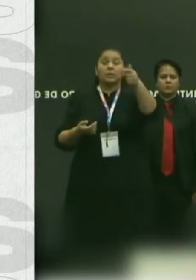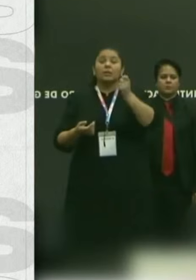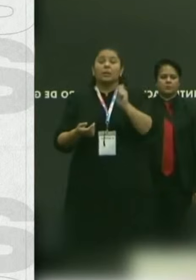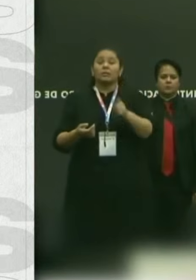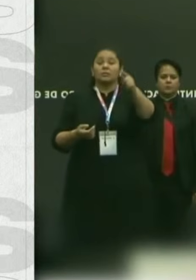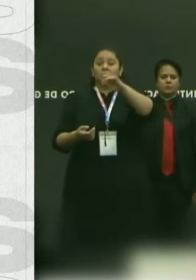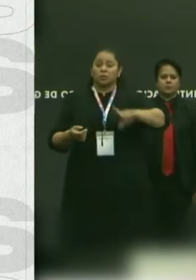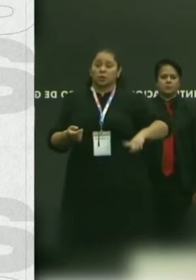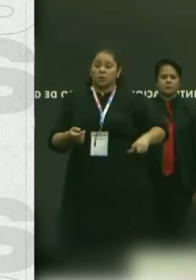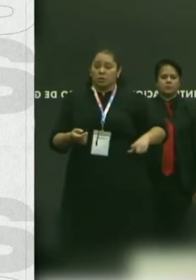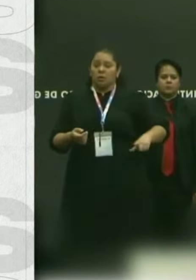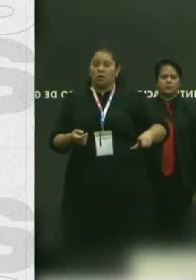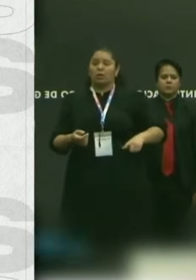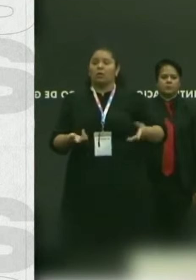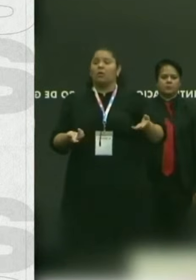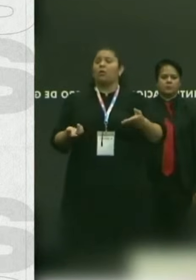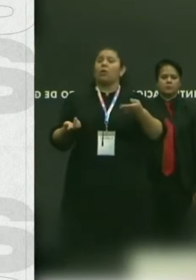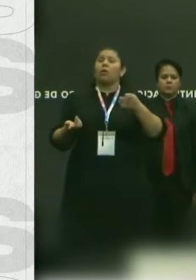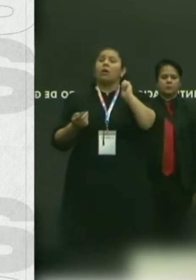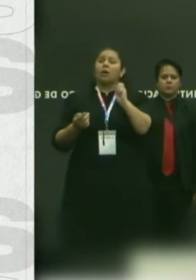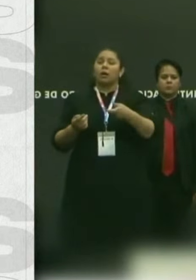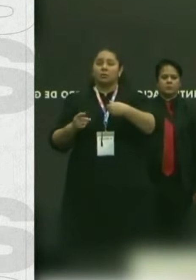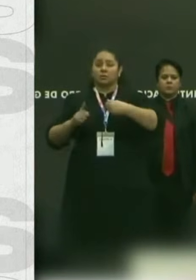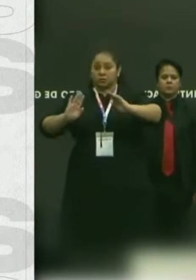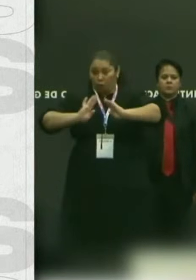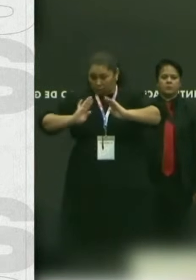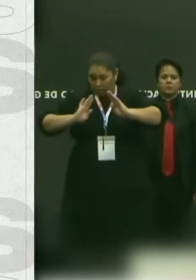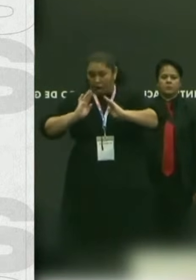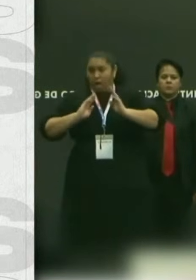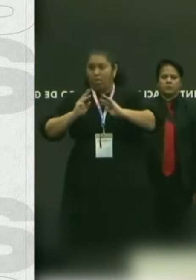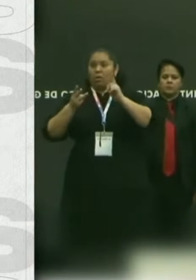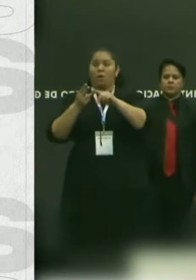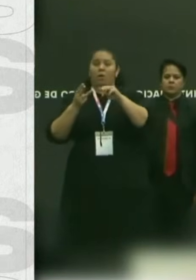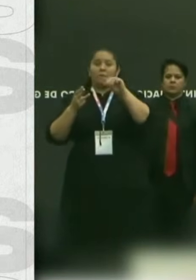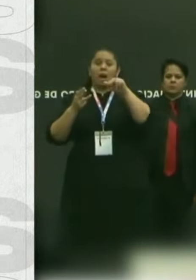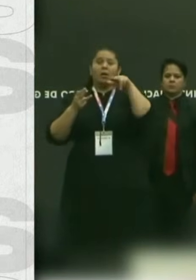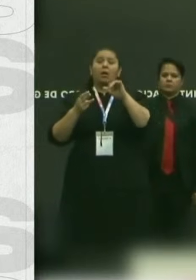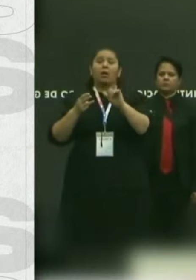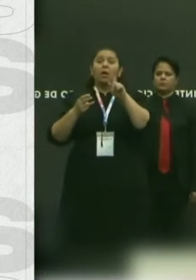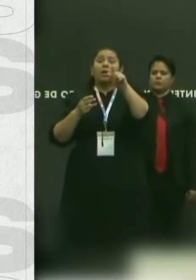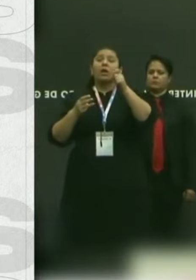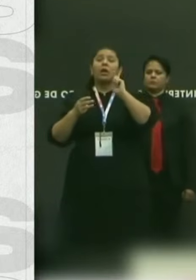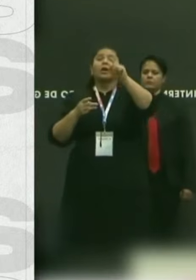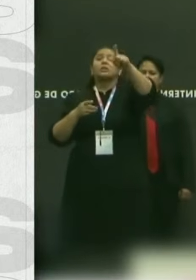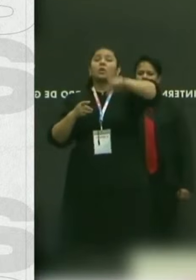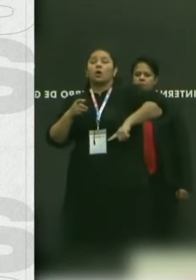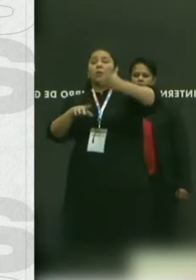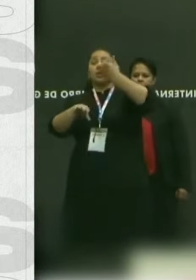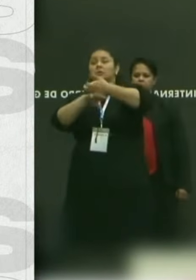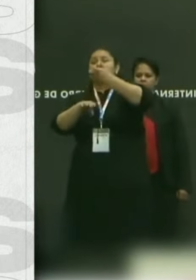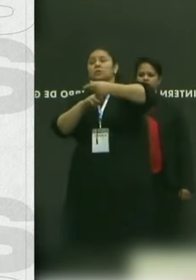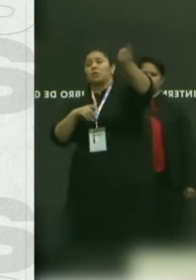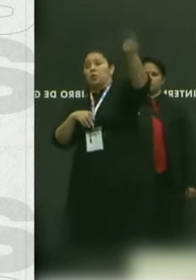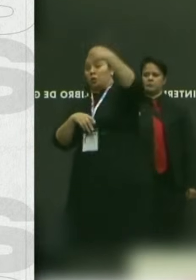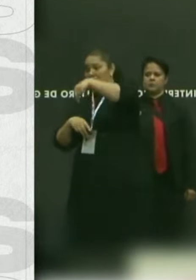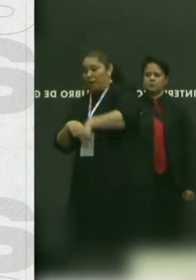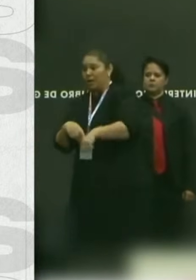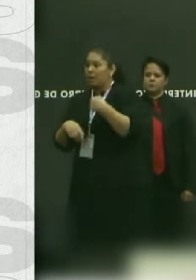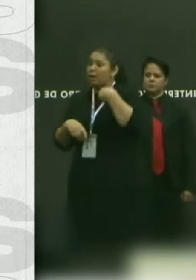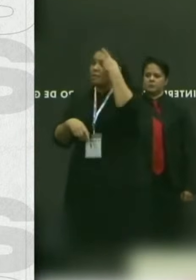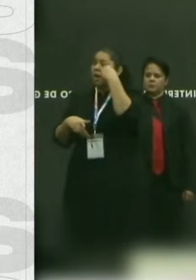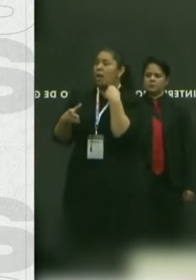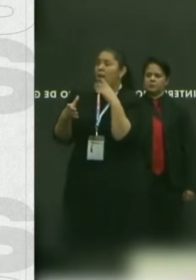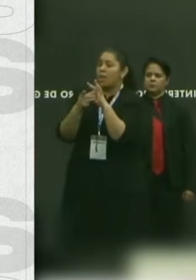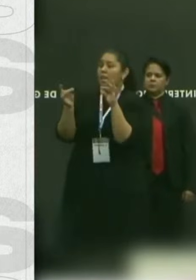en el TV Notas, en Ventaneando, de que Ninel Conde la demandó a ella y a Carmen Aristegui.